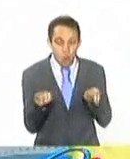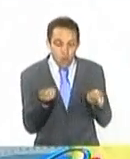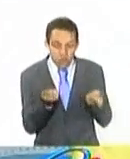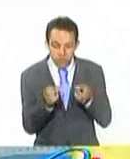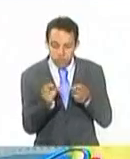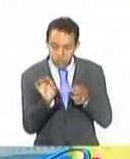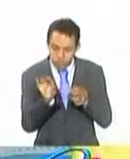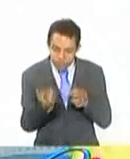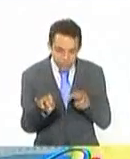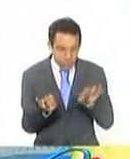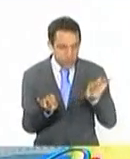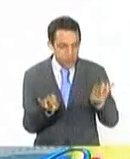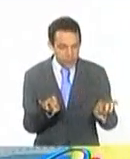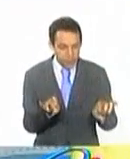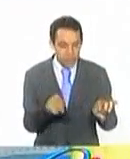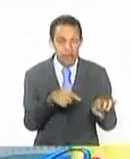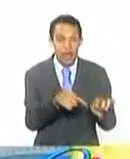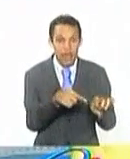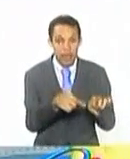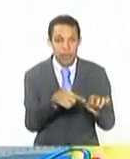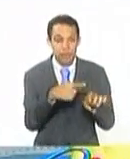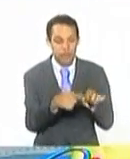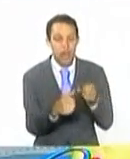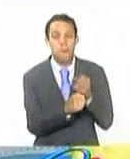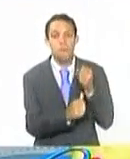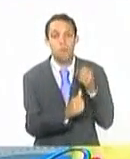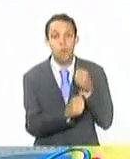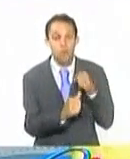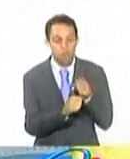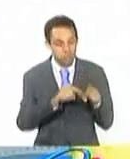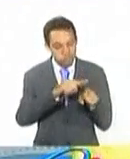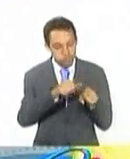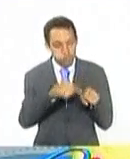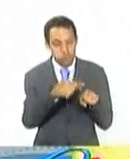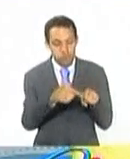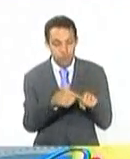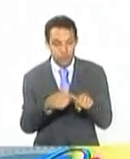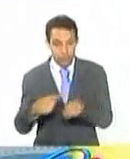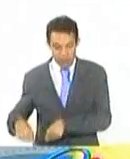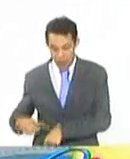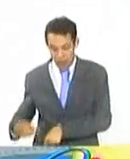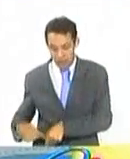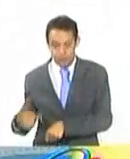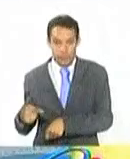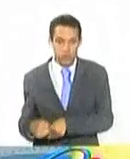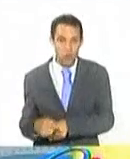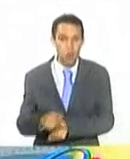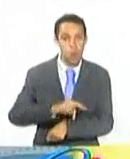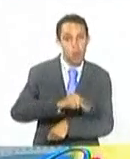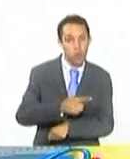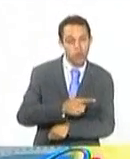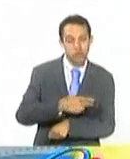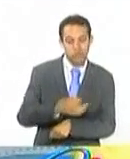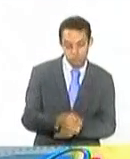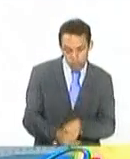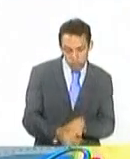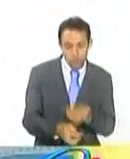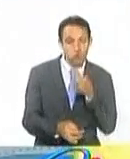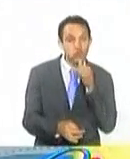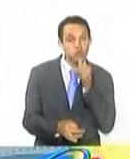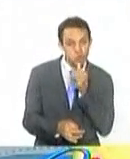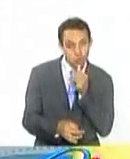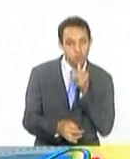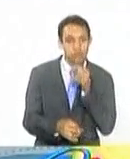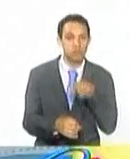que cierran el ano en el caso de la deposición y el esfinter urinario para la micón